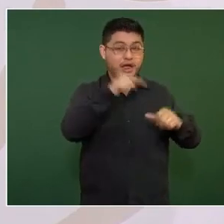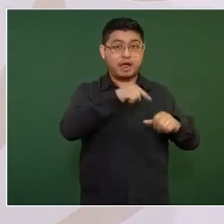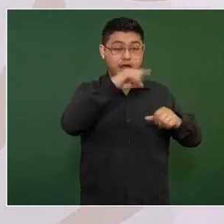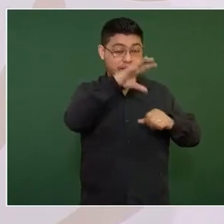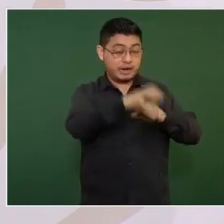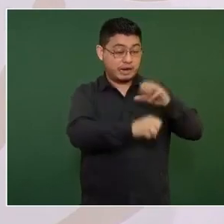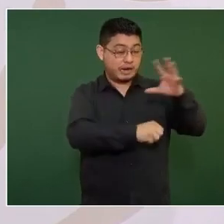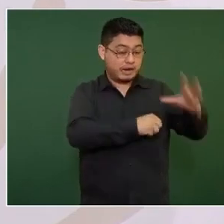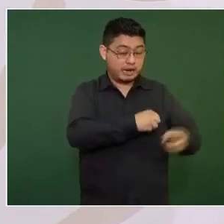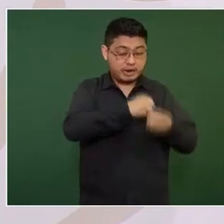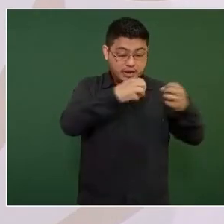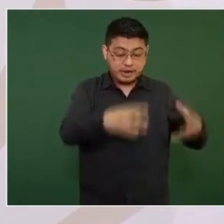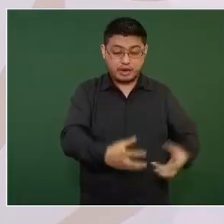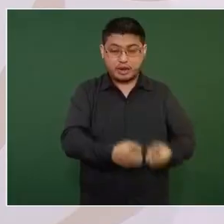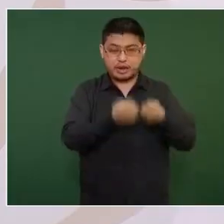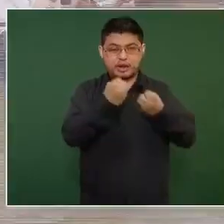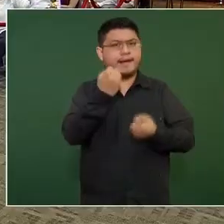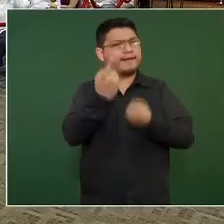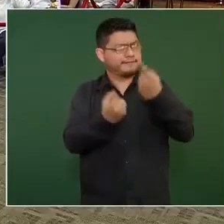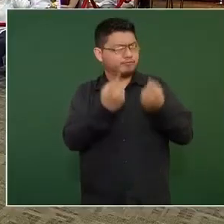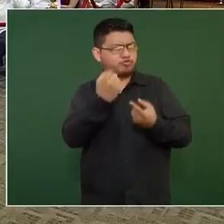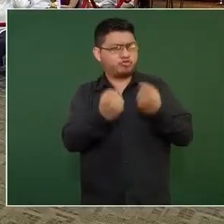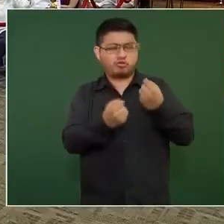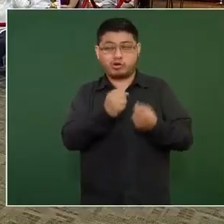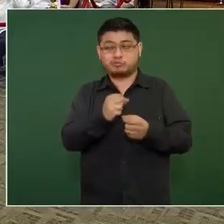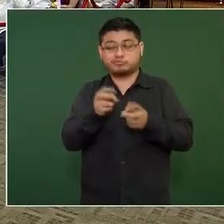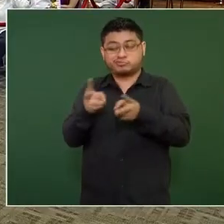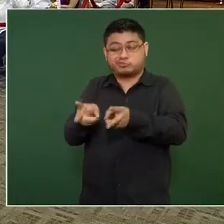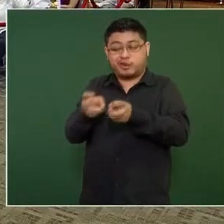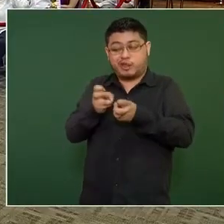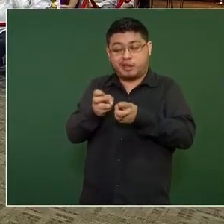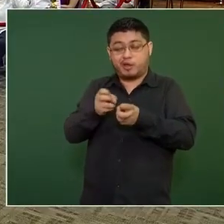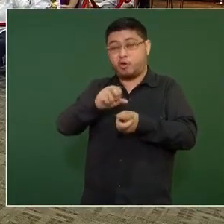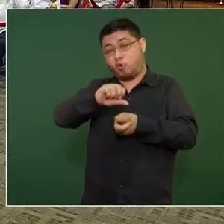piezas robadas o trasladadas al extranjero,